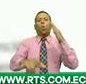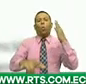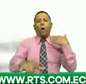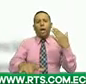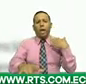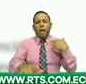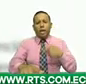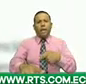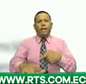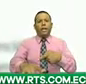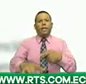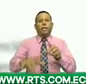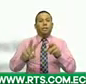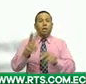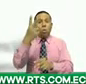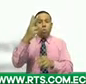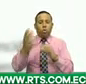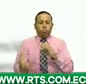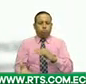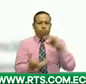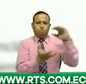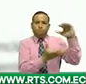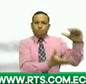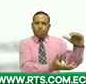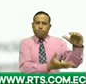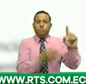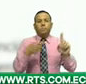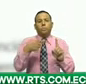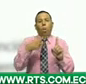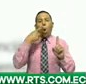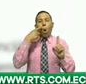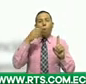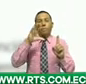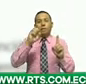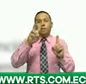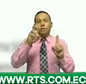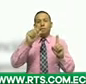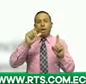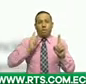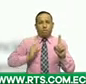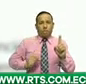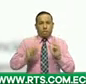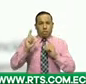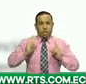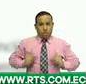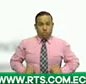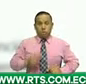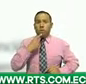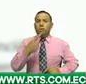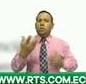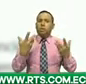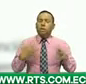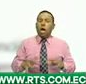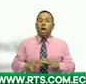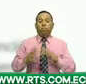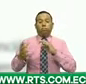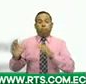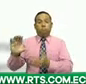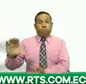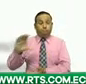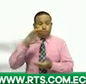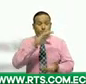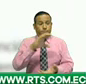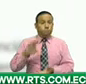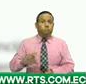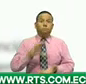efectuar un segundo desembarque. Juan Carlos Ceballos, ministro de Salud, asegura que tras aquello saldrán cierta cantidad de dosis correspondiente